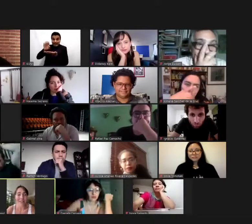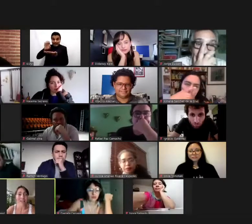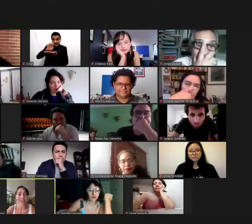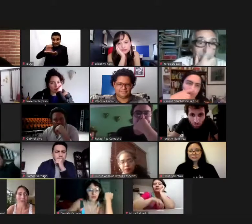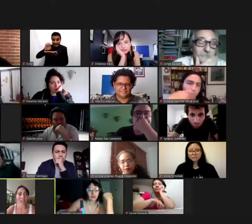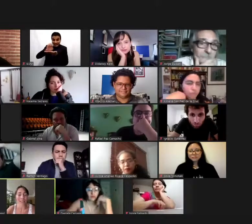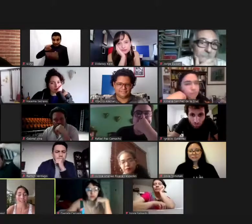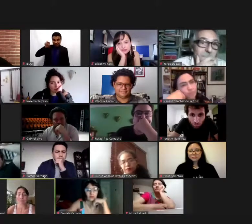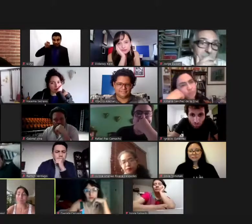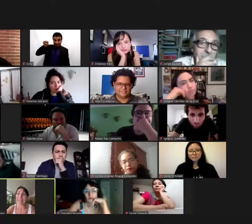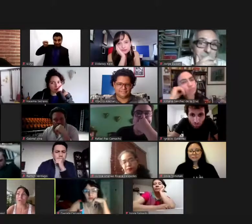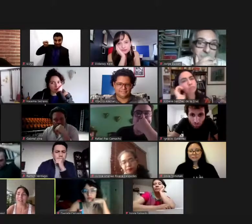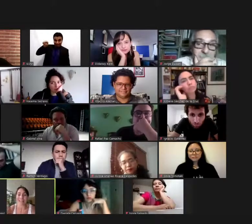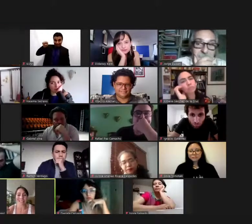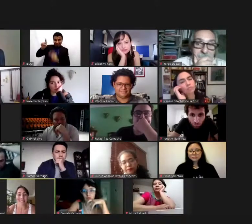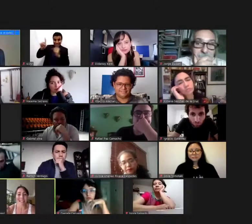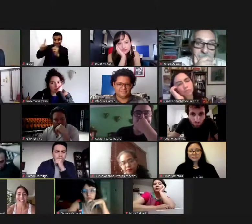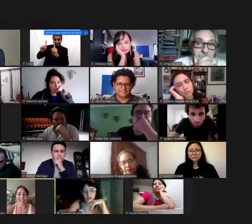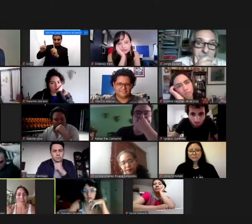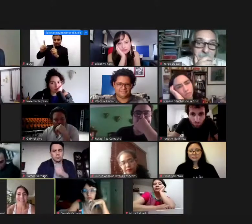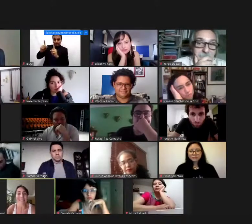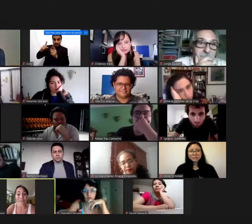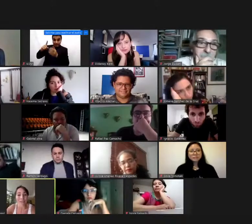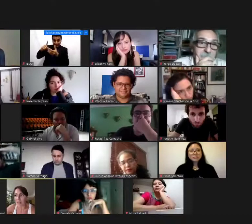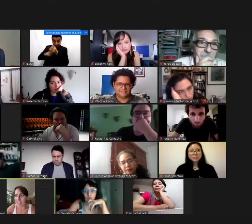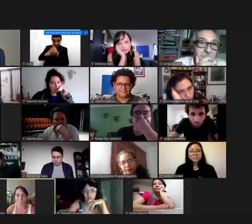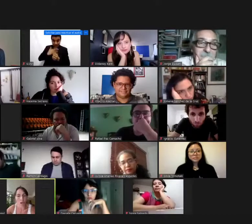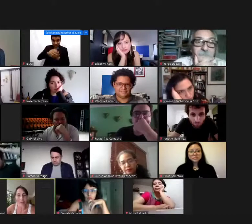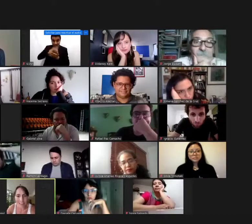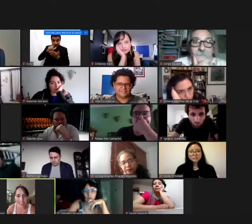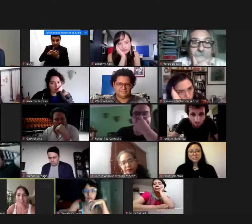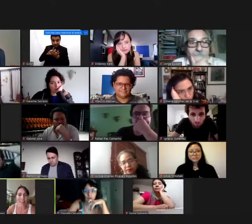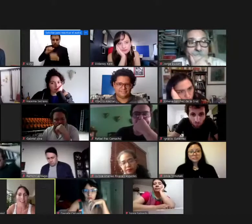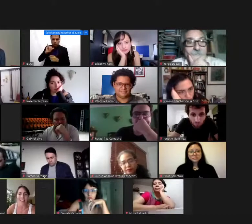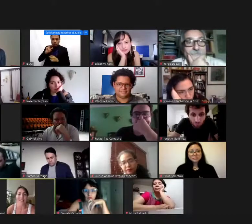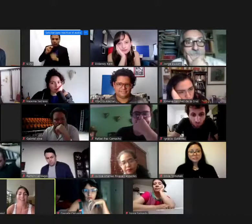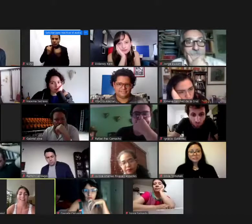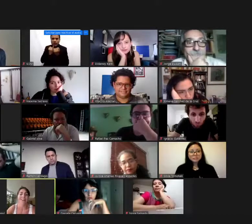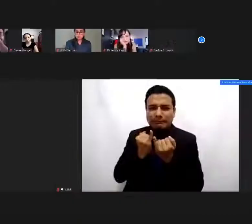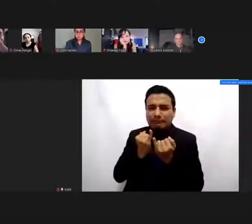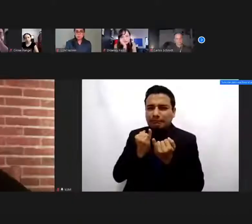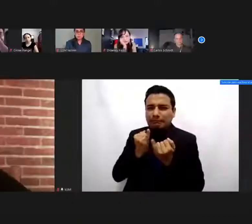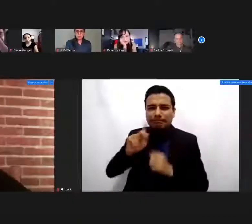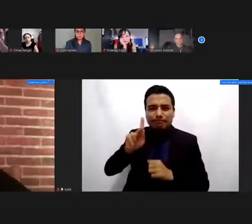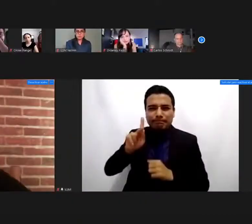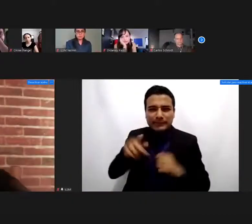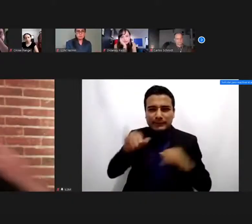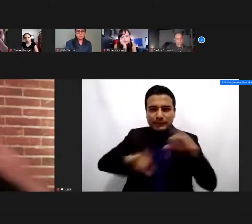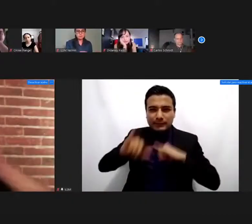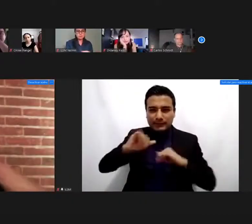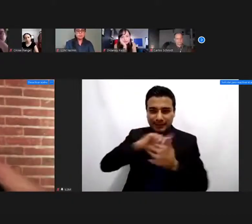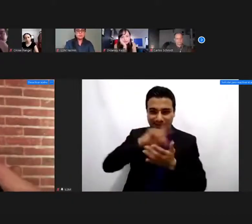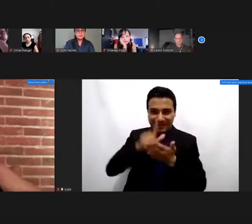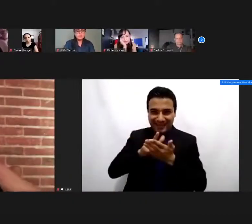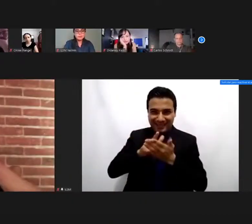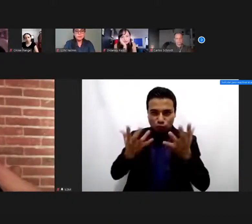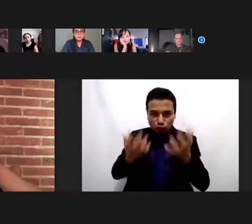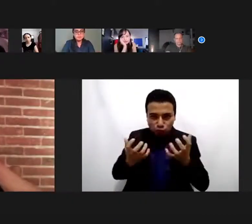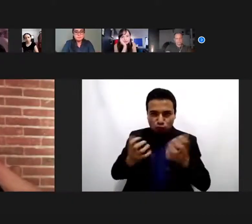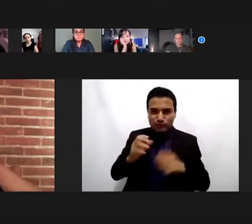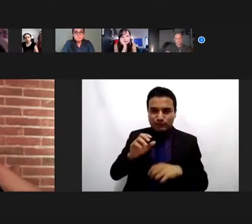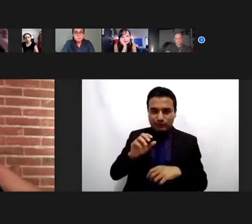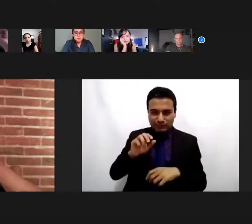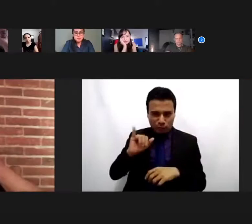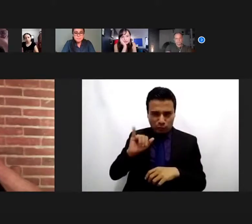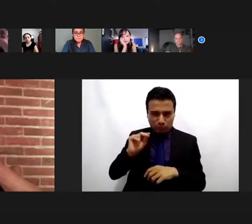mundo del teatro, y pienso en leyes casi a nivel científico, casi como la ley de la gravedad, en el espacio y en el tiempo